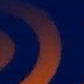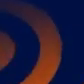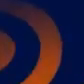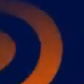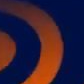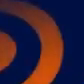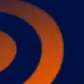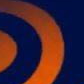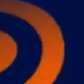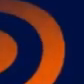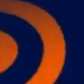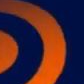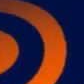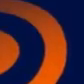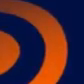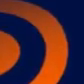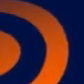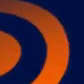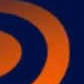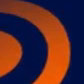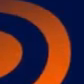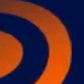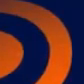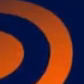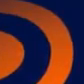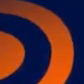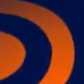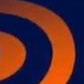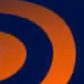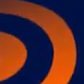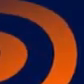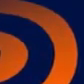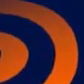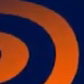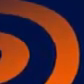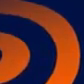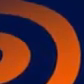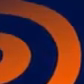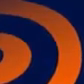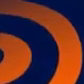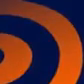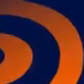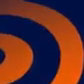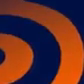Estás viendo RTVC Noticias.